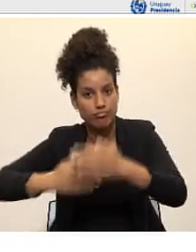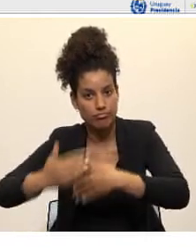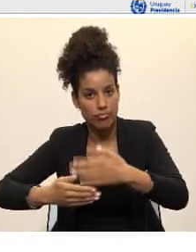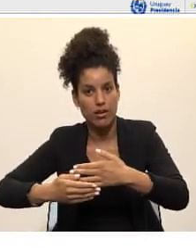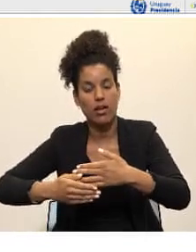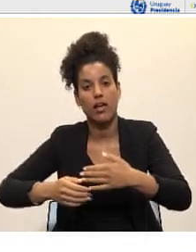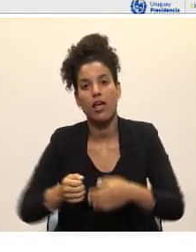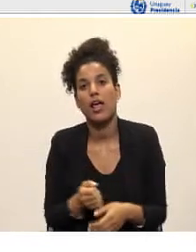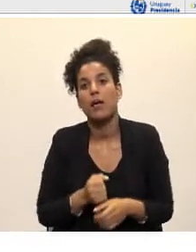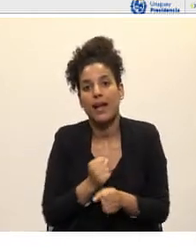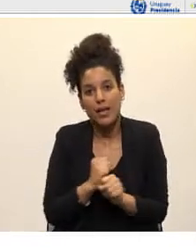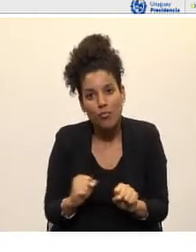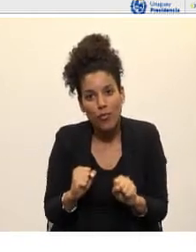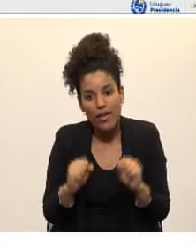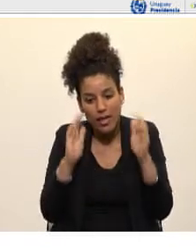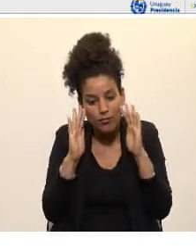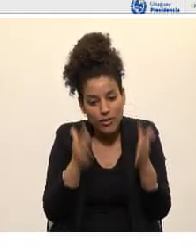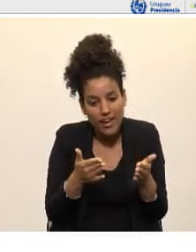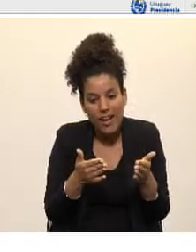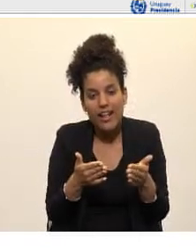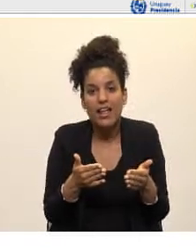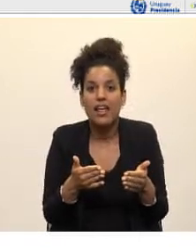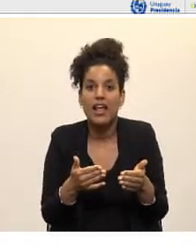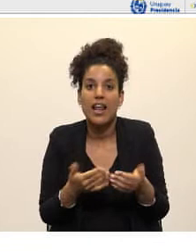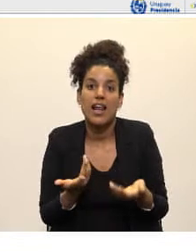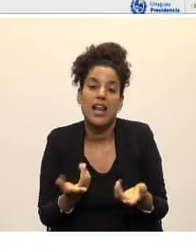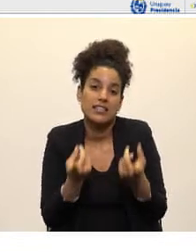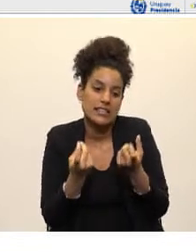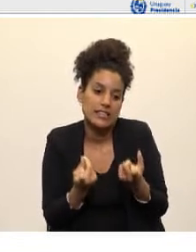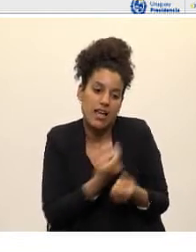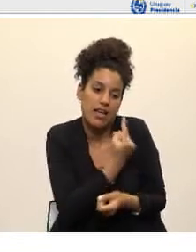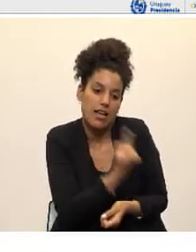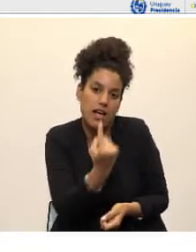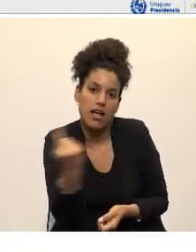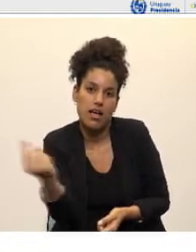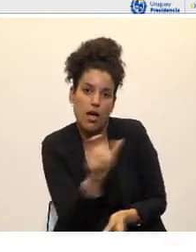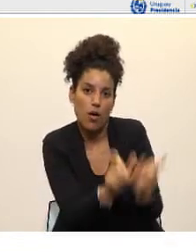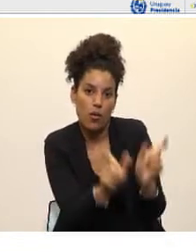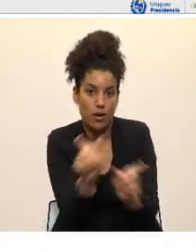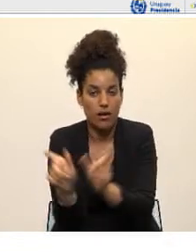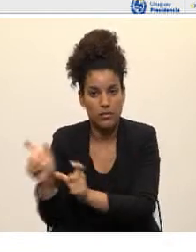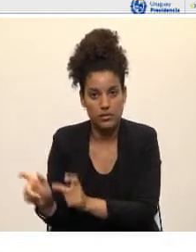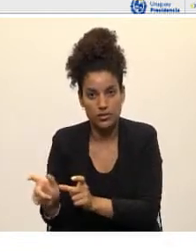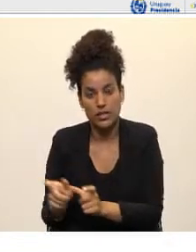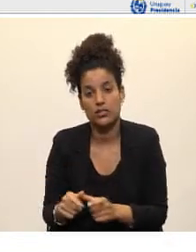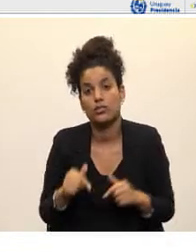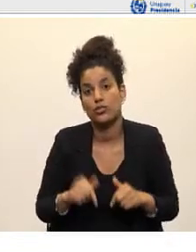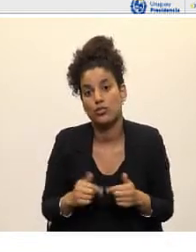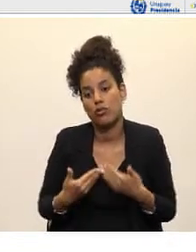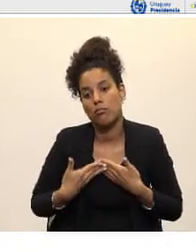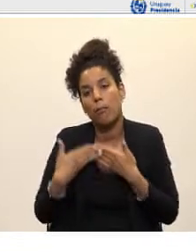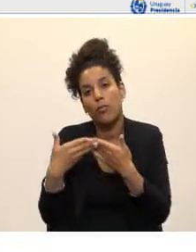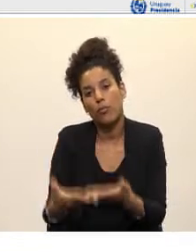articulado con las necesidades de cada uno de los ciudadanos? Acá lo que les propongo es una